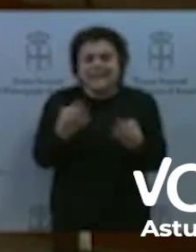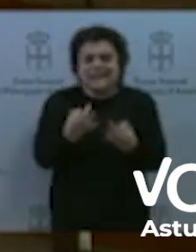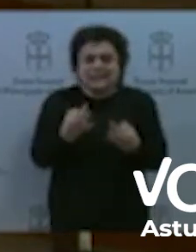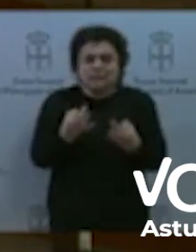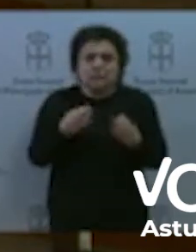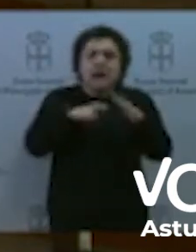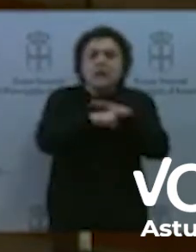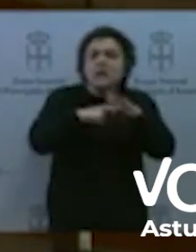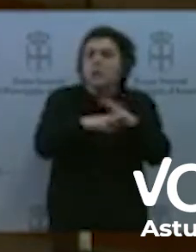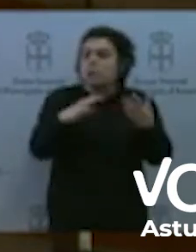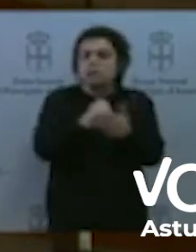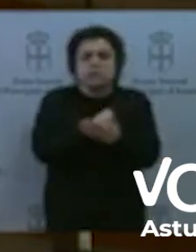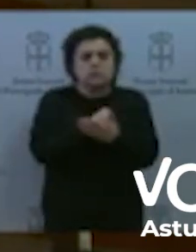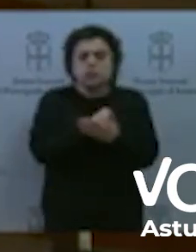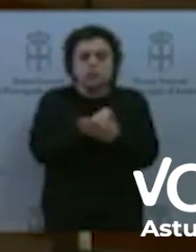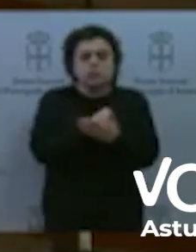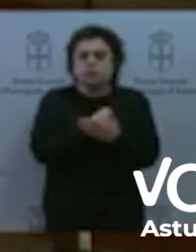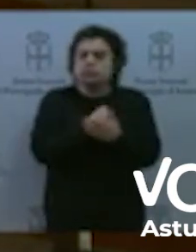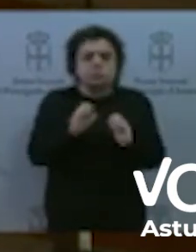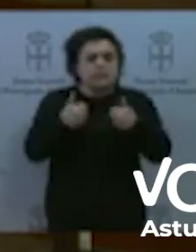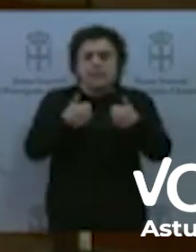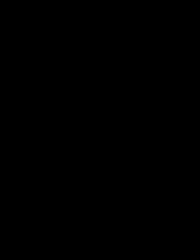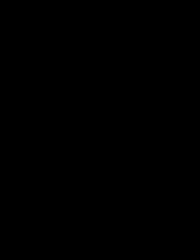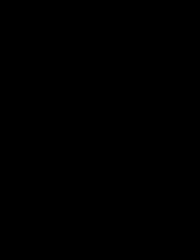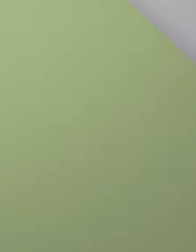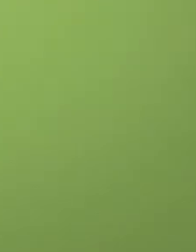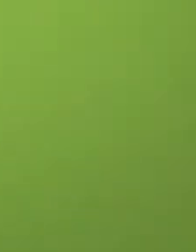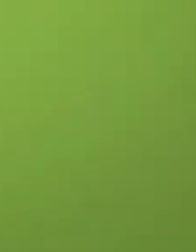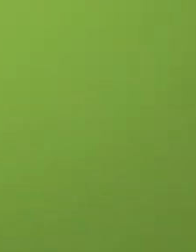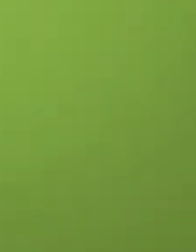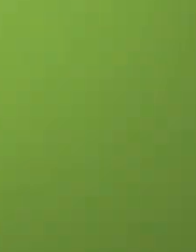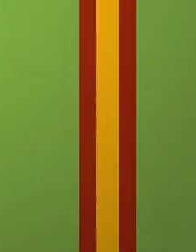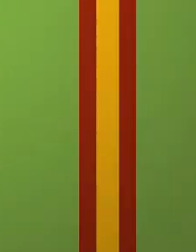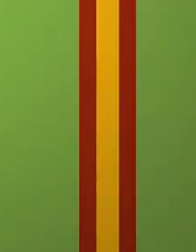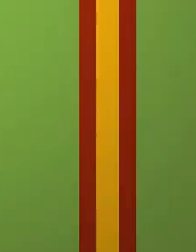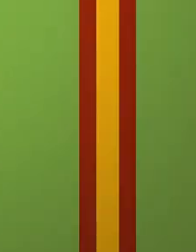enormes carencias actuales. Y para lograrlos les pedimos su apoyo.